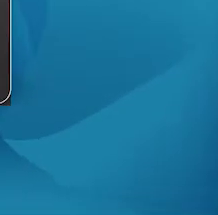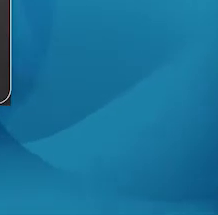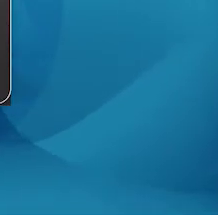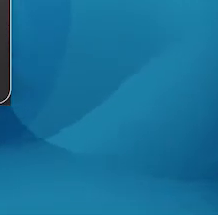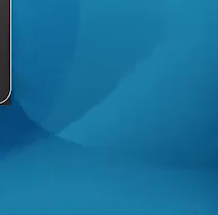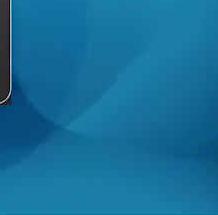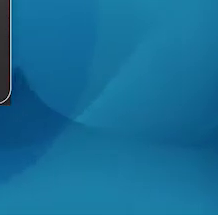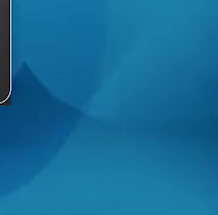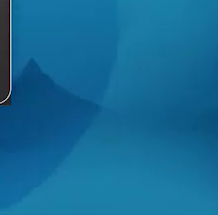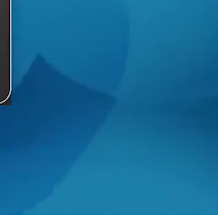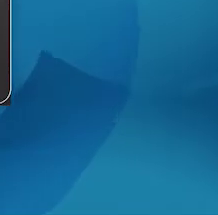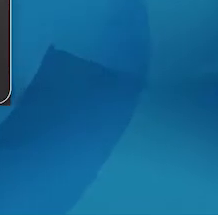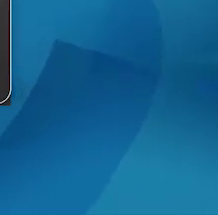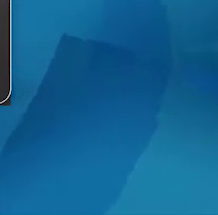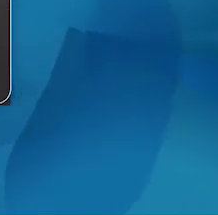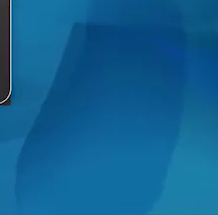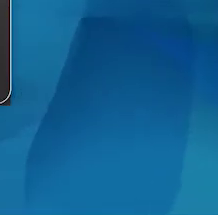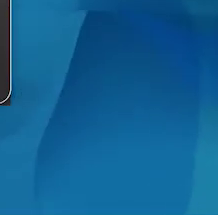¡Gracias!